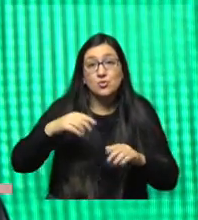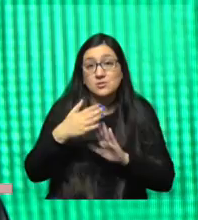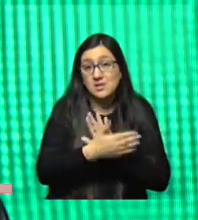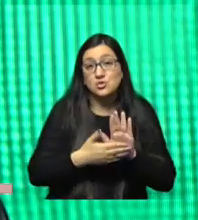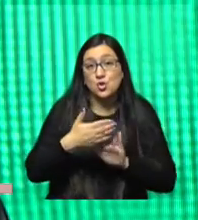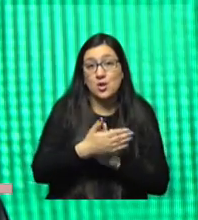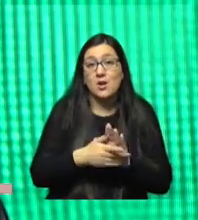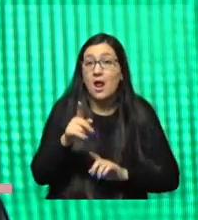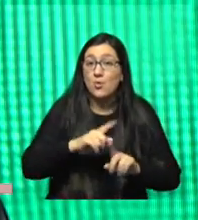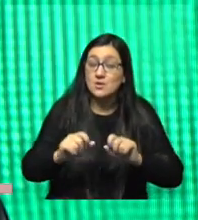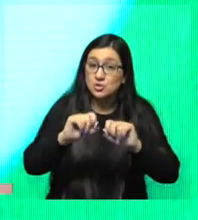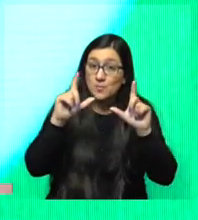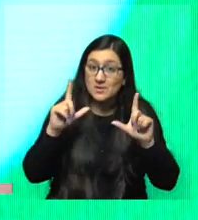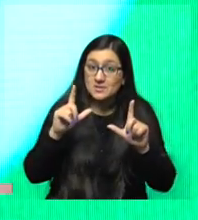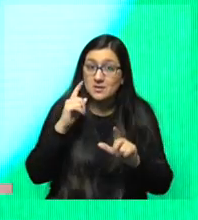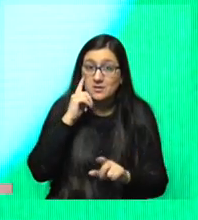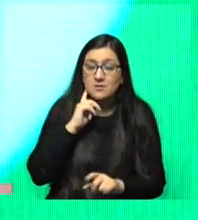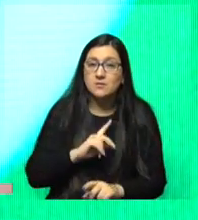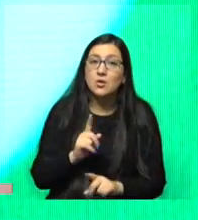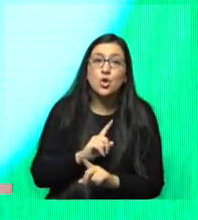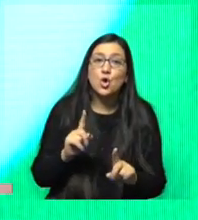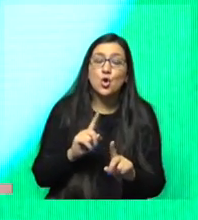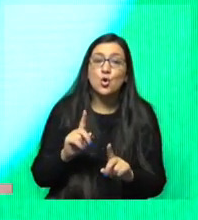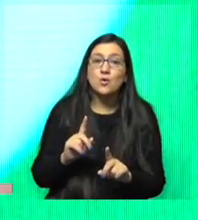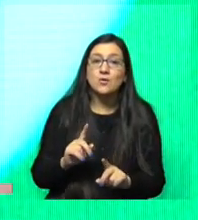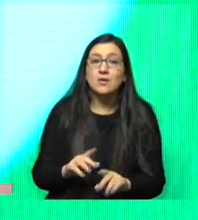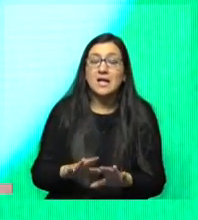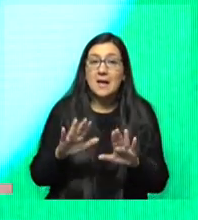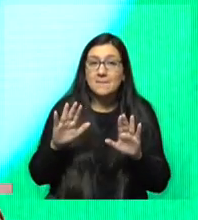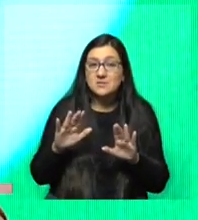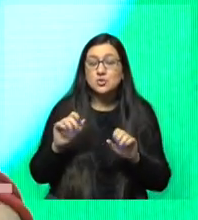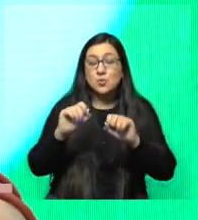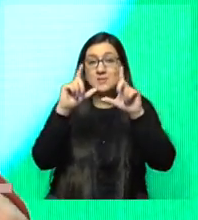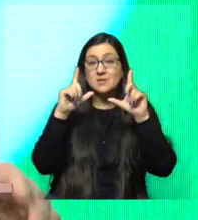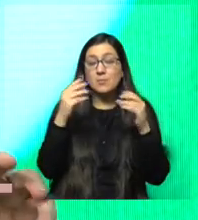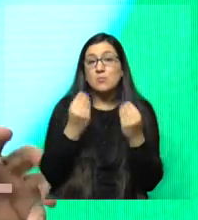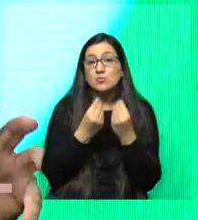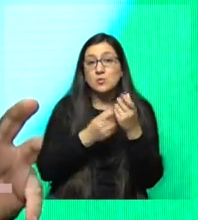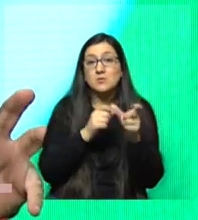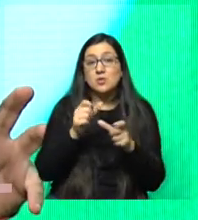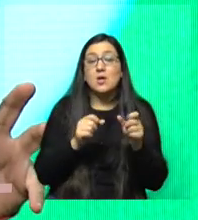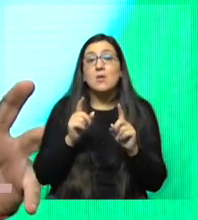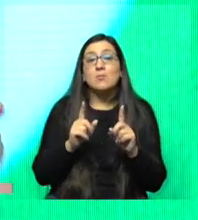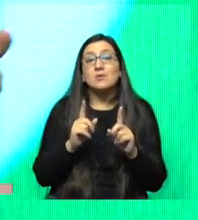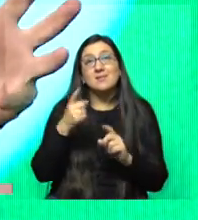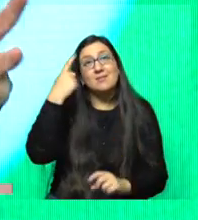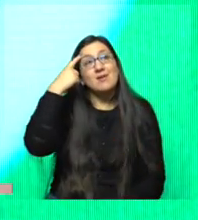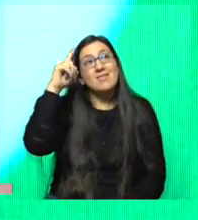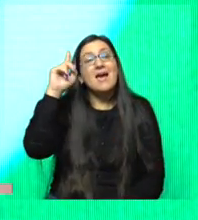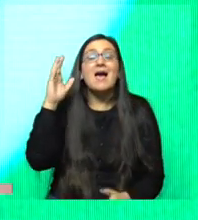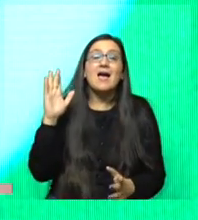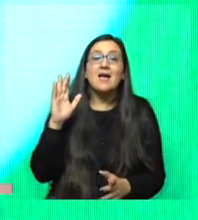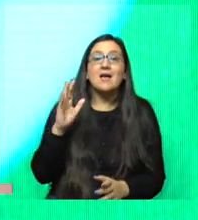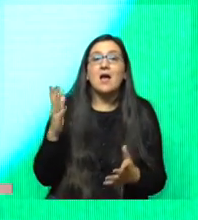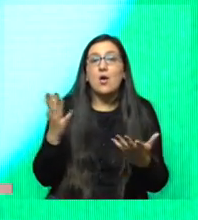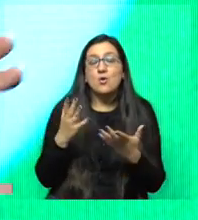¿Alguna sorpresa, Gustavo? No, tal vez sea sorpresiva para mucha gente, porque también está esa idea de que internet, ahora nos